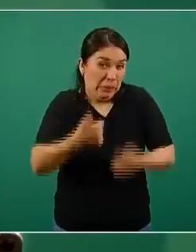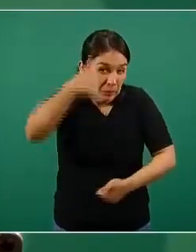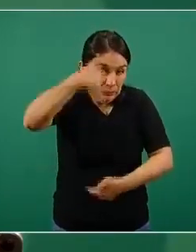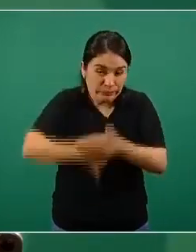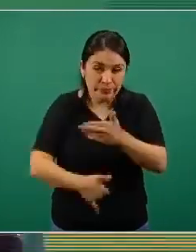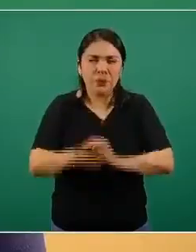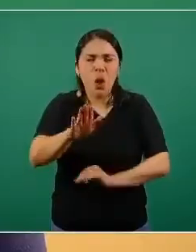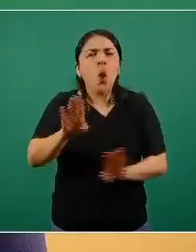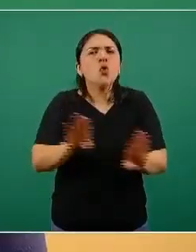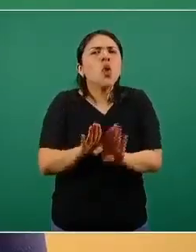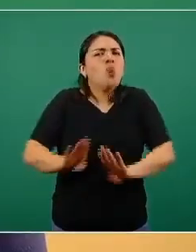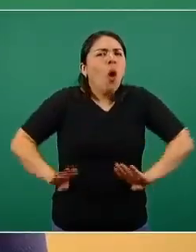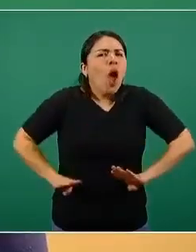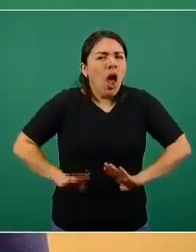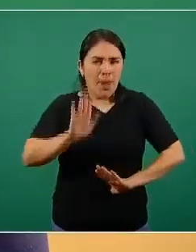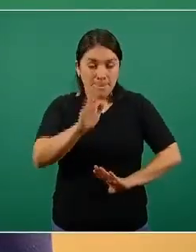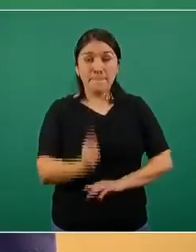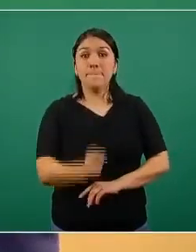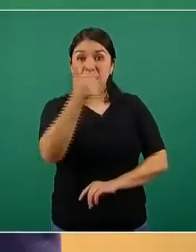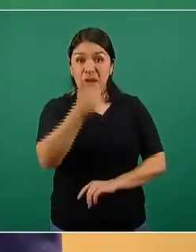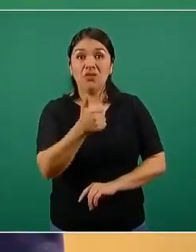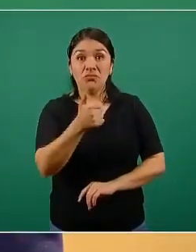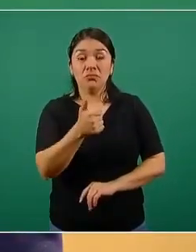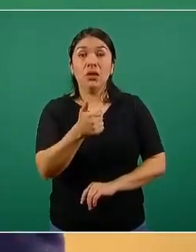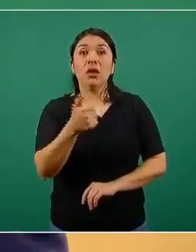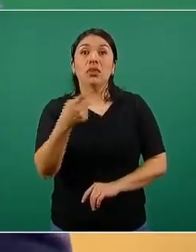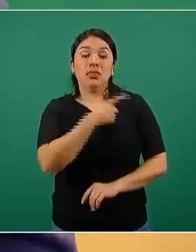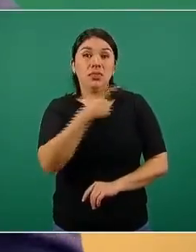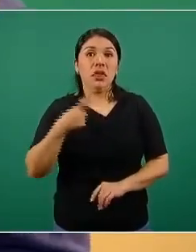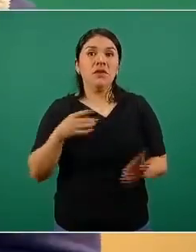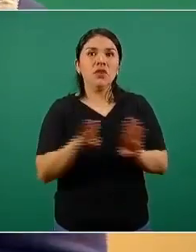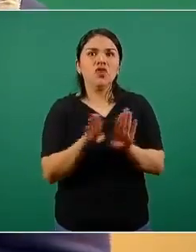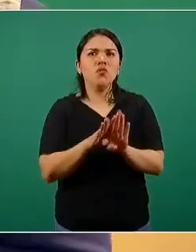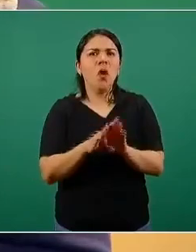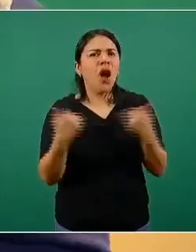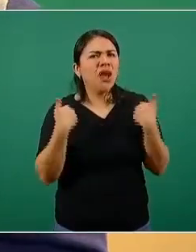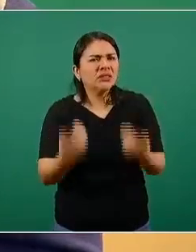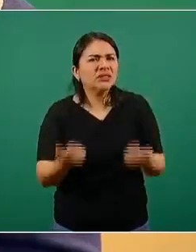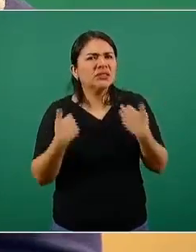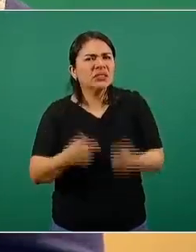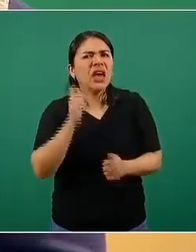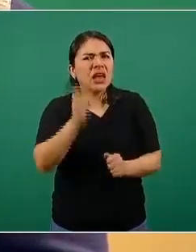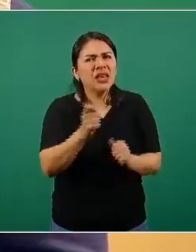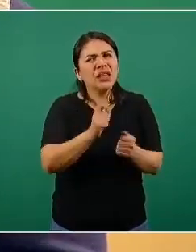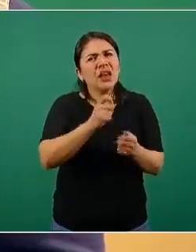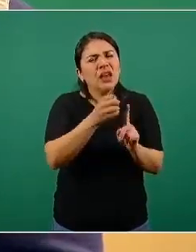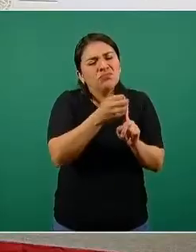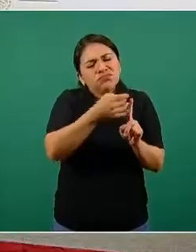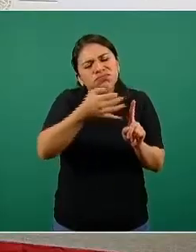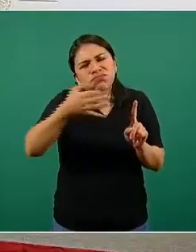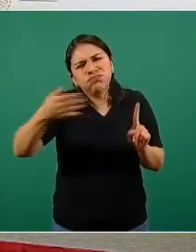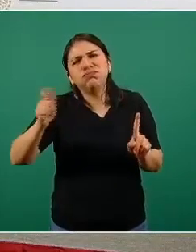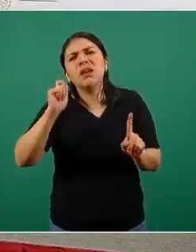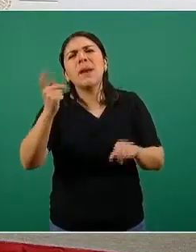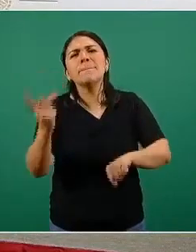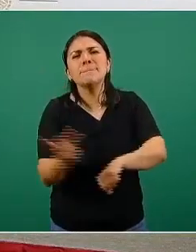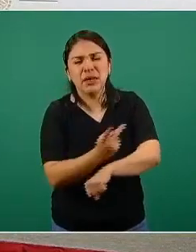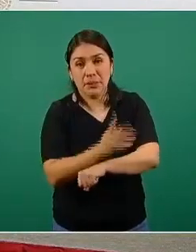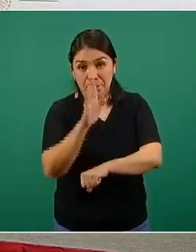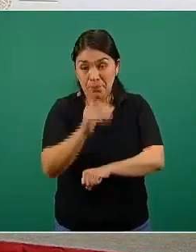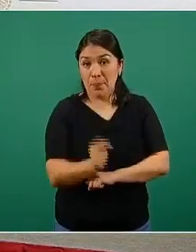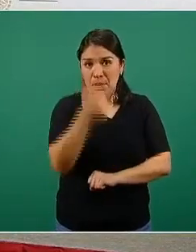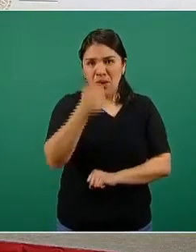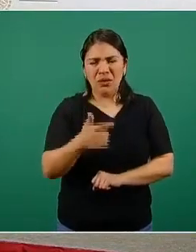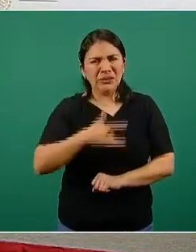su caracterización es primero sí tener un poco la secuencia que estás mencionando, es decir, tener un cuadro